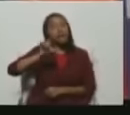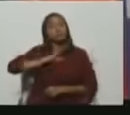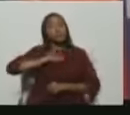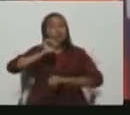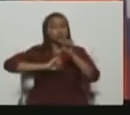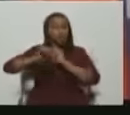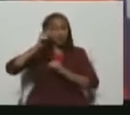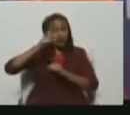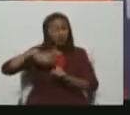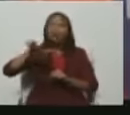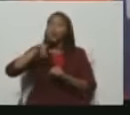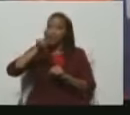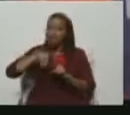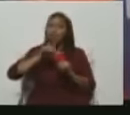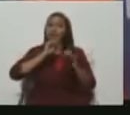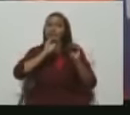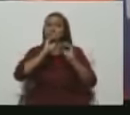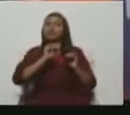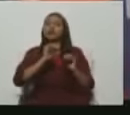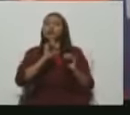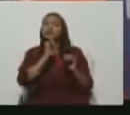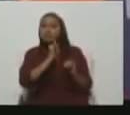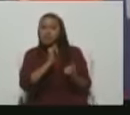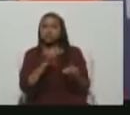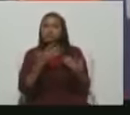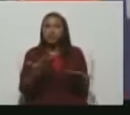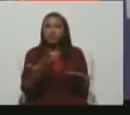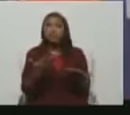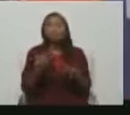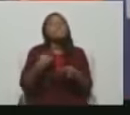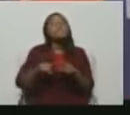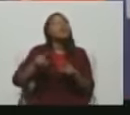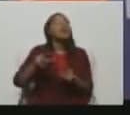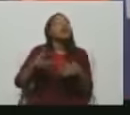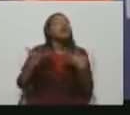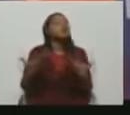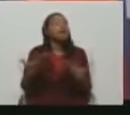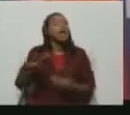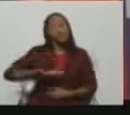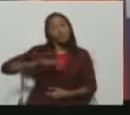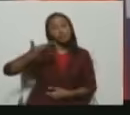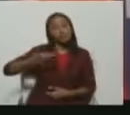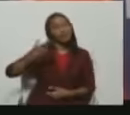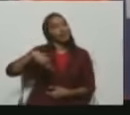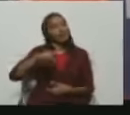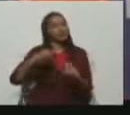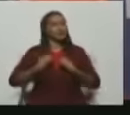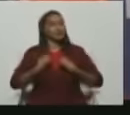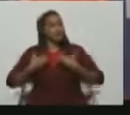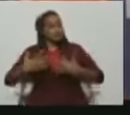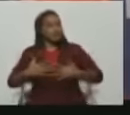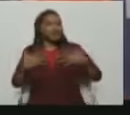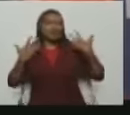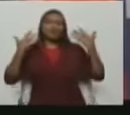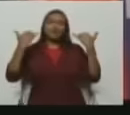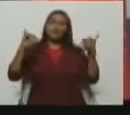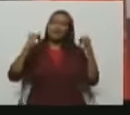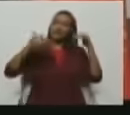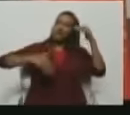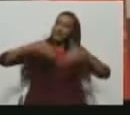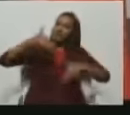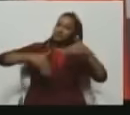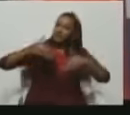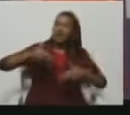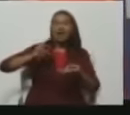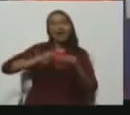Lo importante es que vivamos esta fiesta electoral en paz,